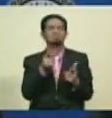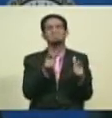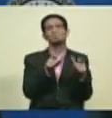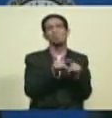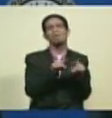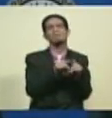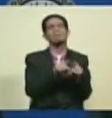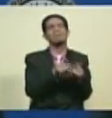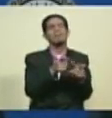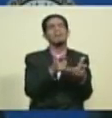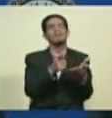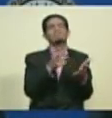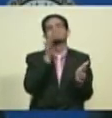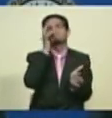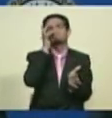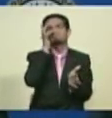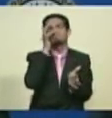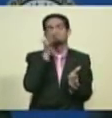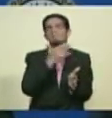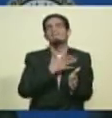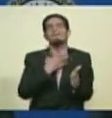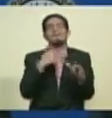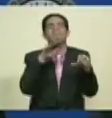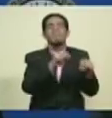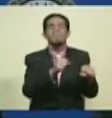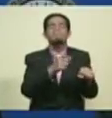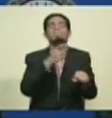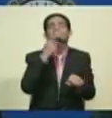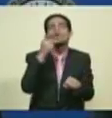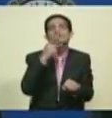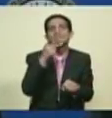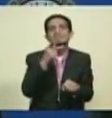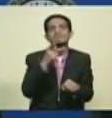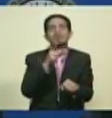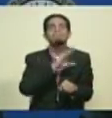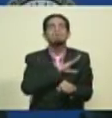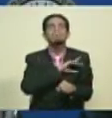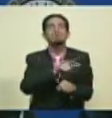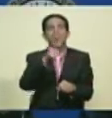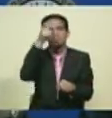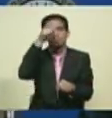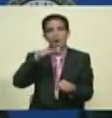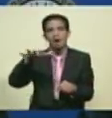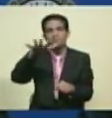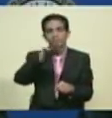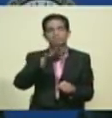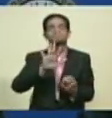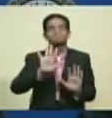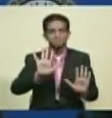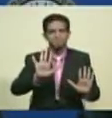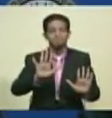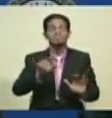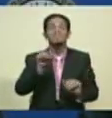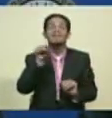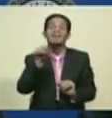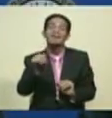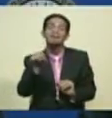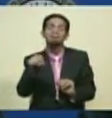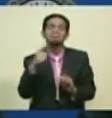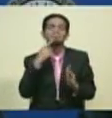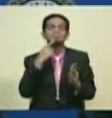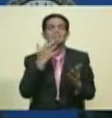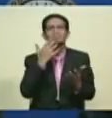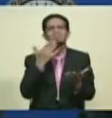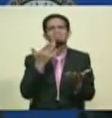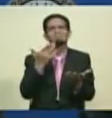que prácticamente tienen secuestrado el poder político que le corresponde a los pueblos. Pero bueno, eso sería un debate